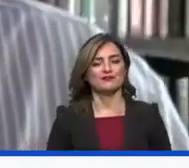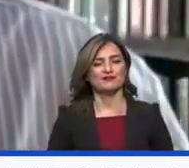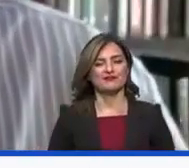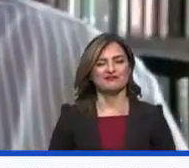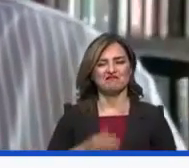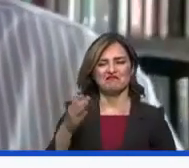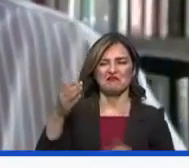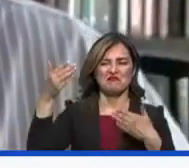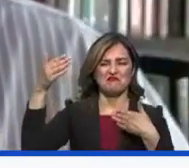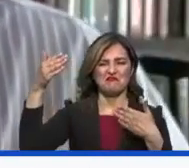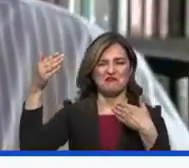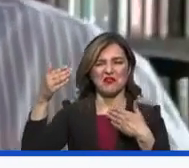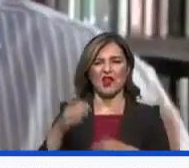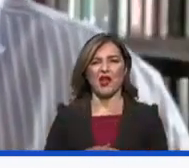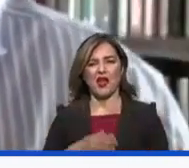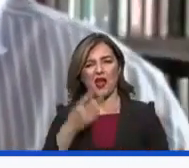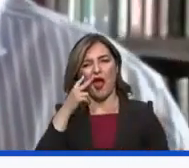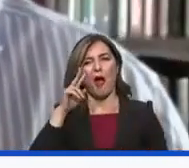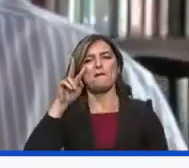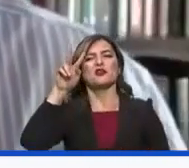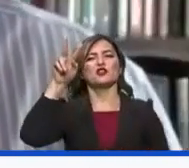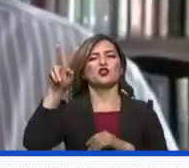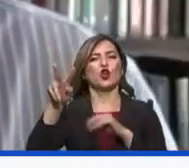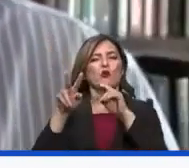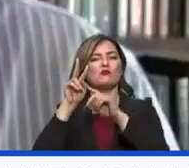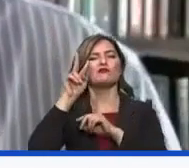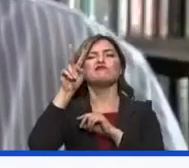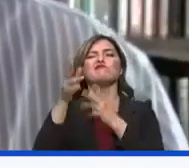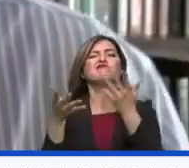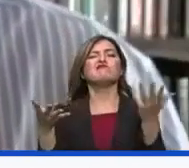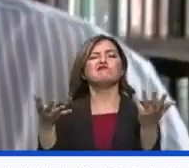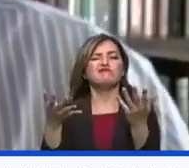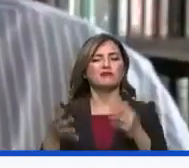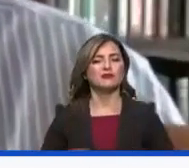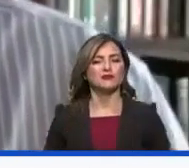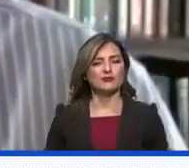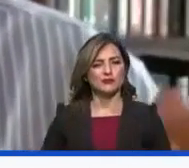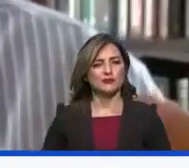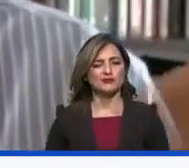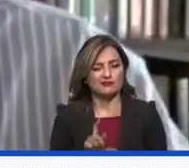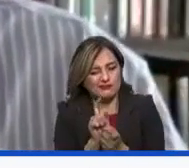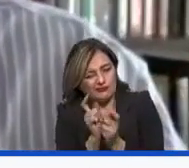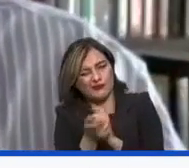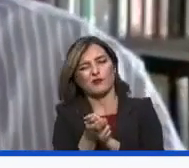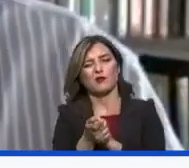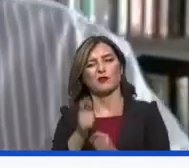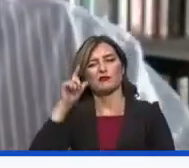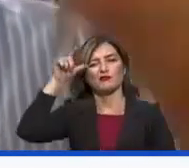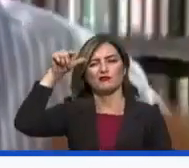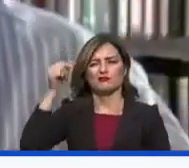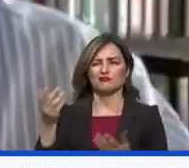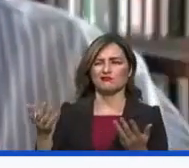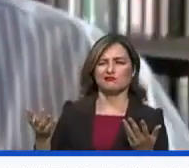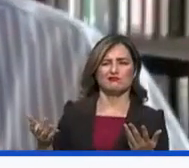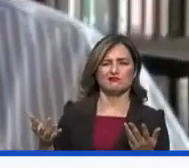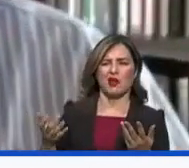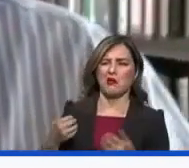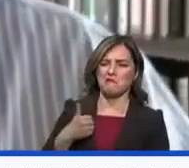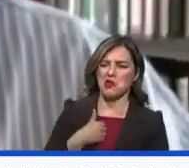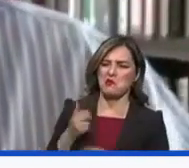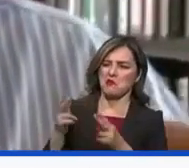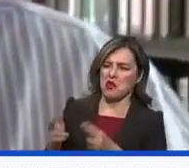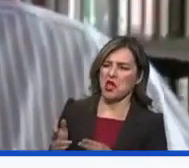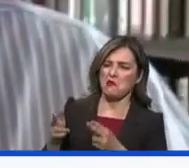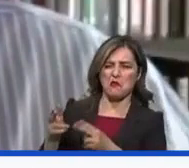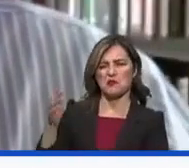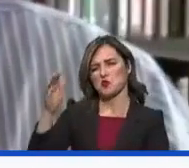política no se logre replantear, reformular, pues yo creo que el gobierno va a entrar en un ostracismo, va a ensimismarse en sí mismo,